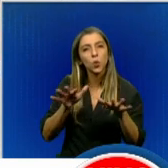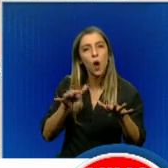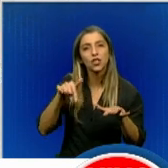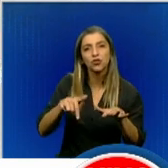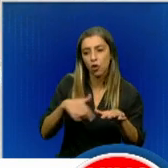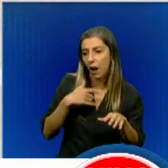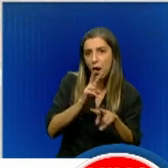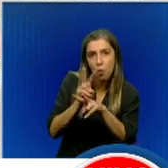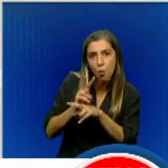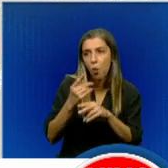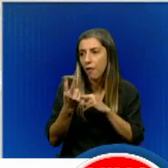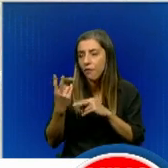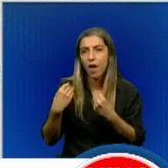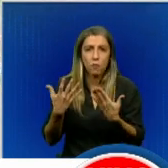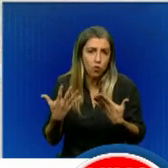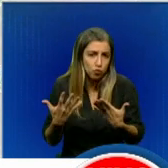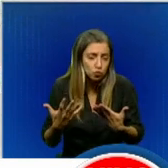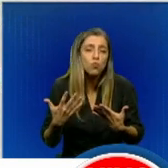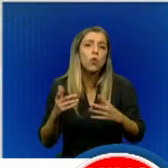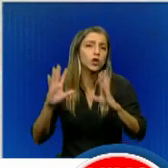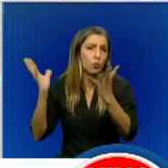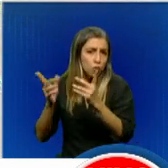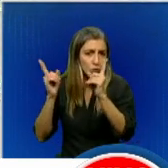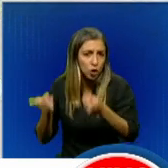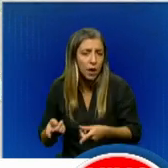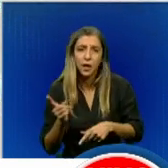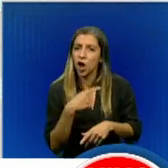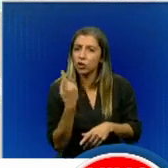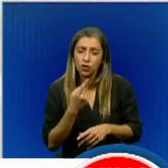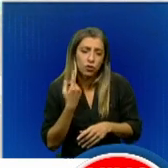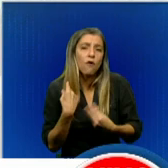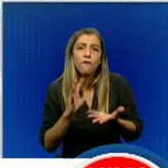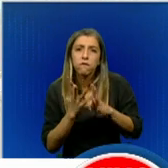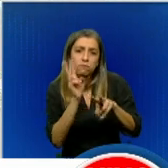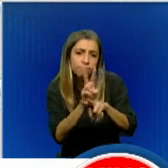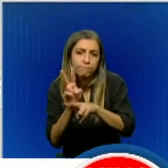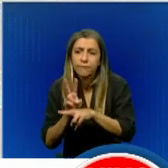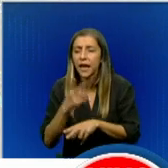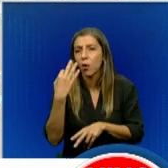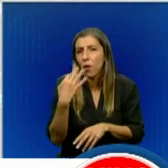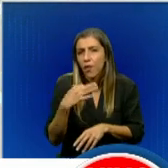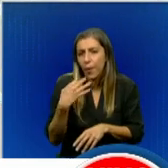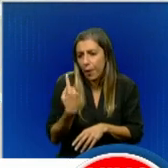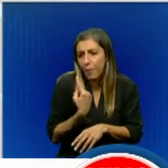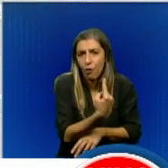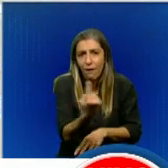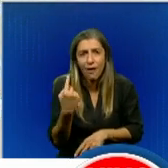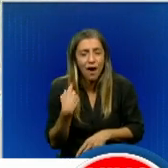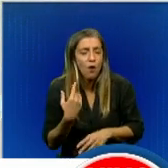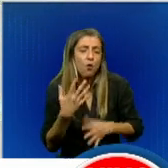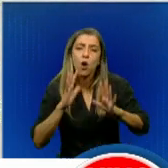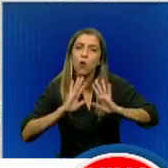asumiendo e intensificando indiscutiblemente y dejando de lado toda ideología toda